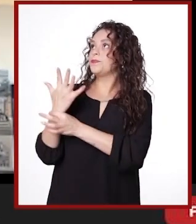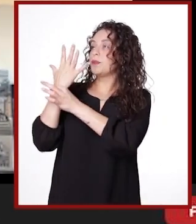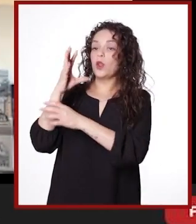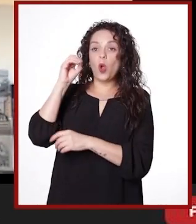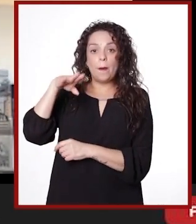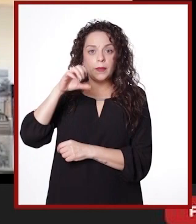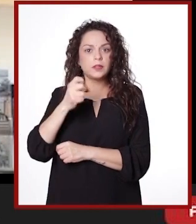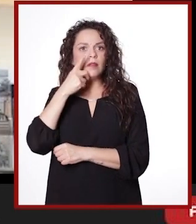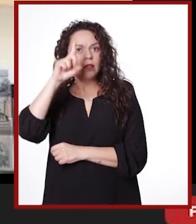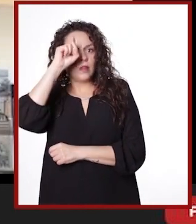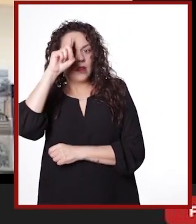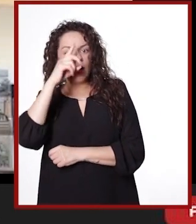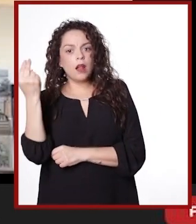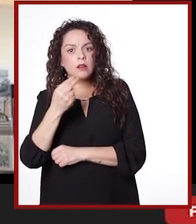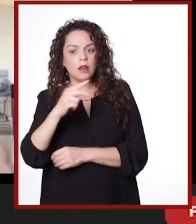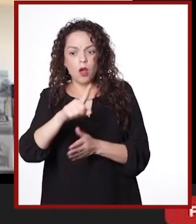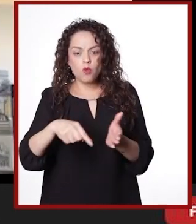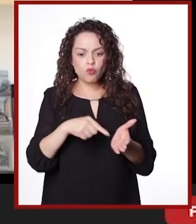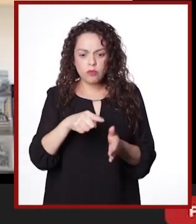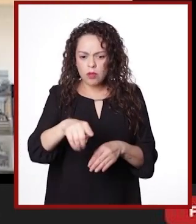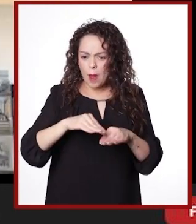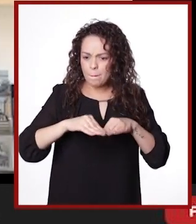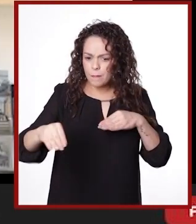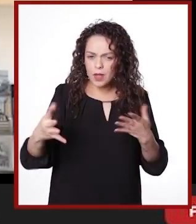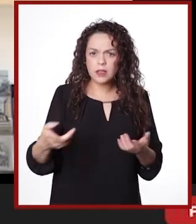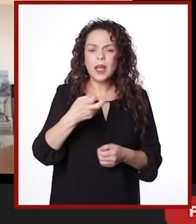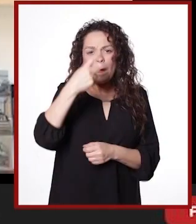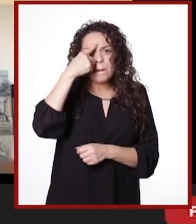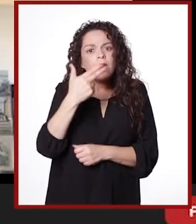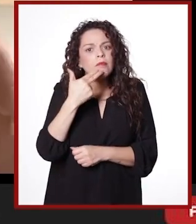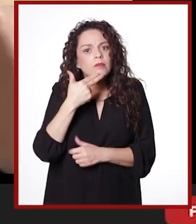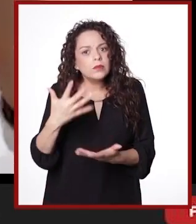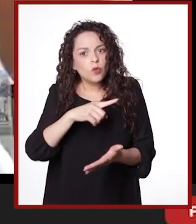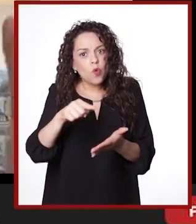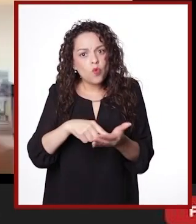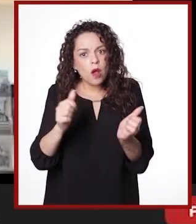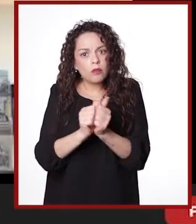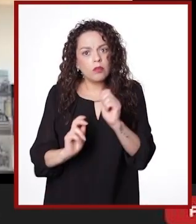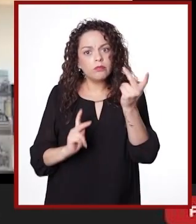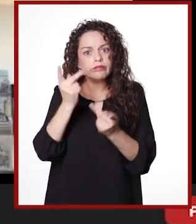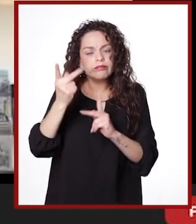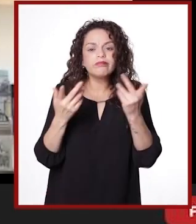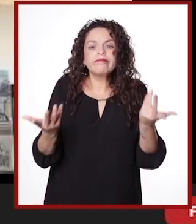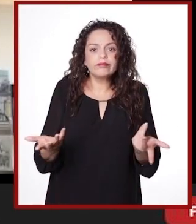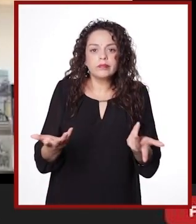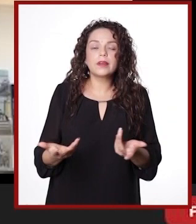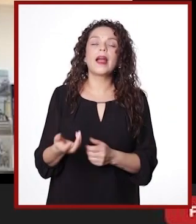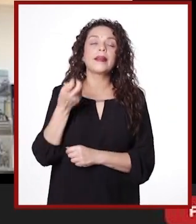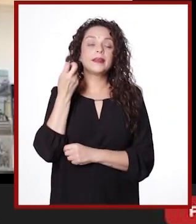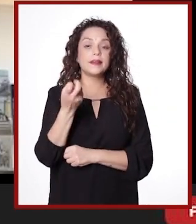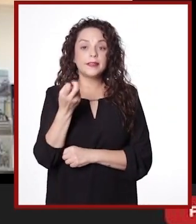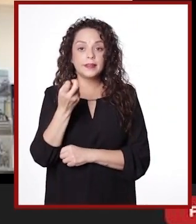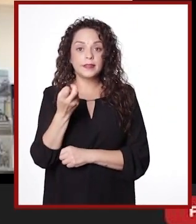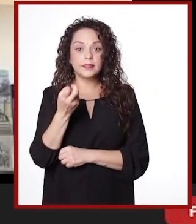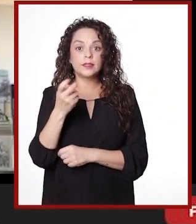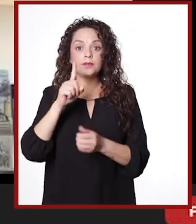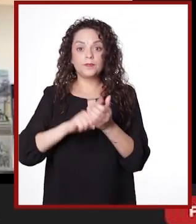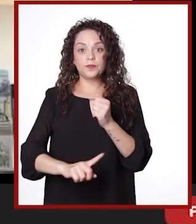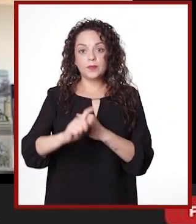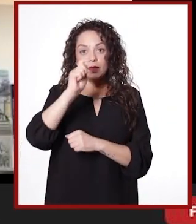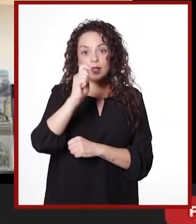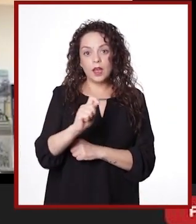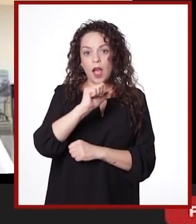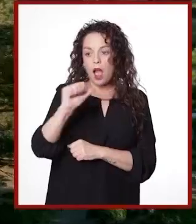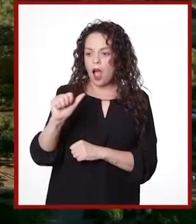Salud recomienda estos 9 metros cuadrados? ¿De qué nos sirven estas áreas verdes? Y entonces hay una parte clínica